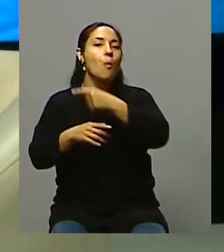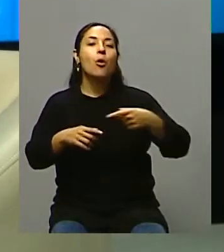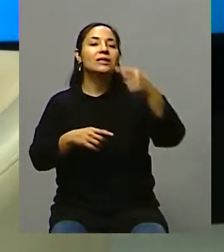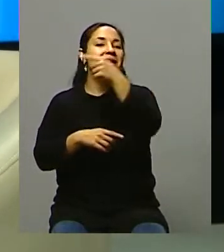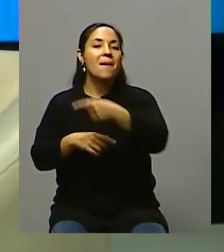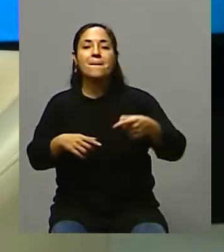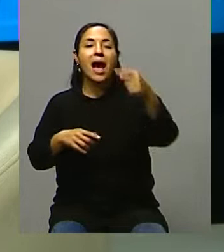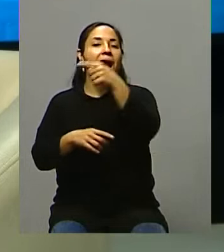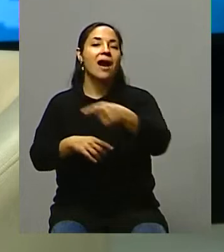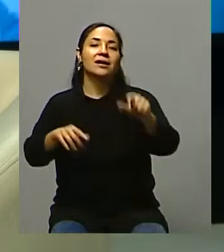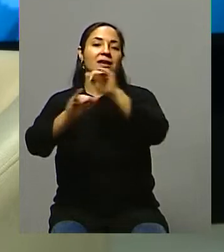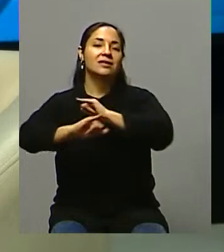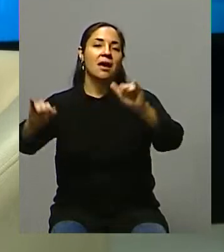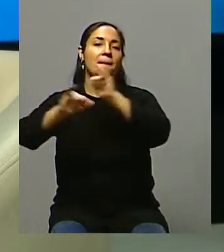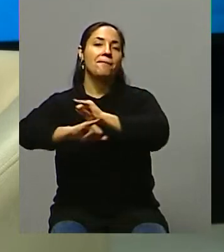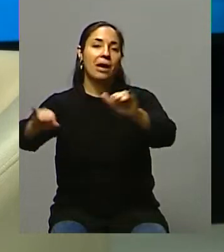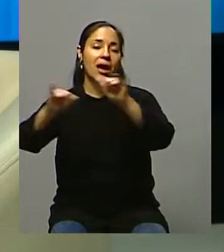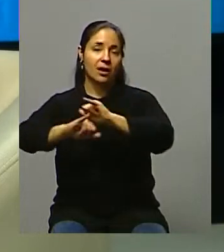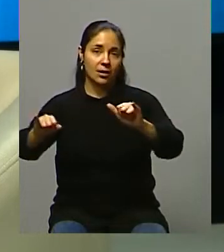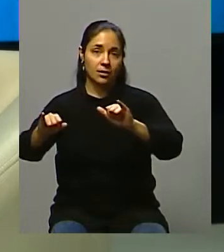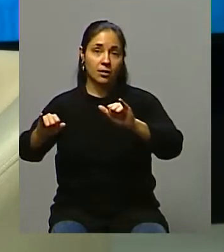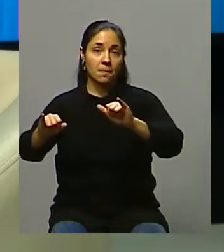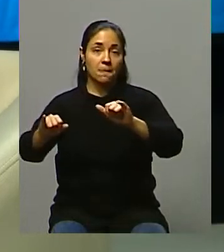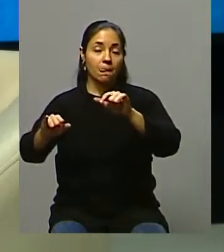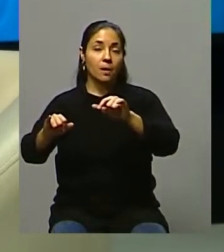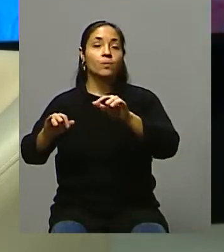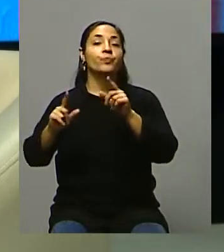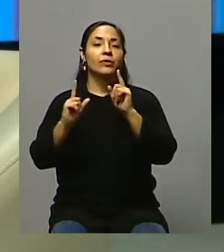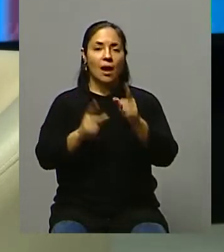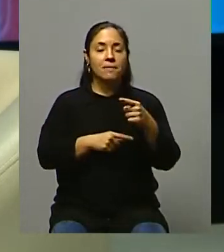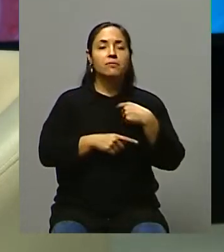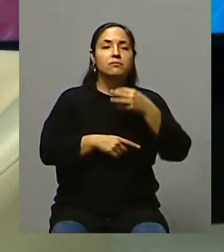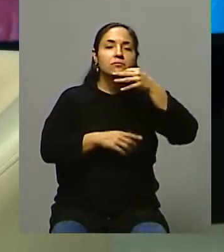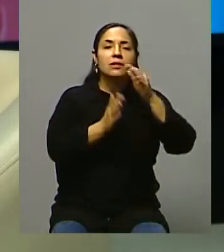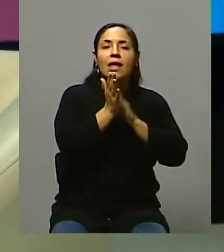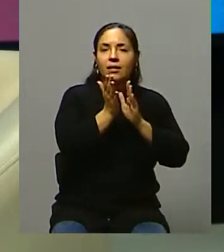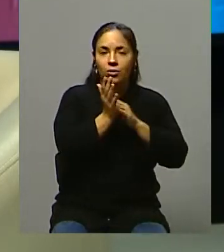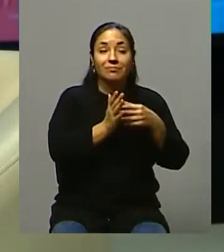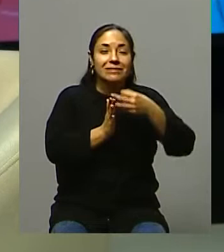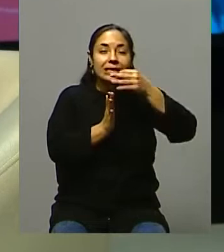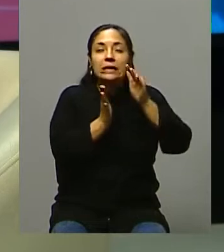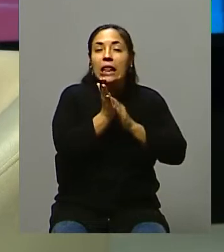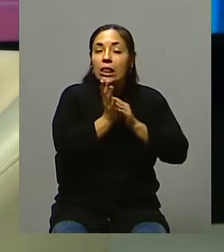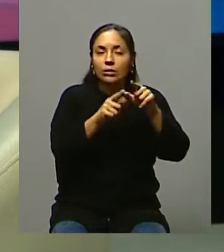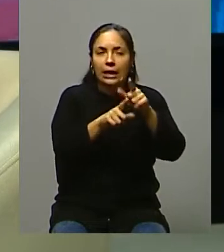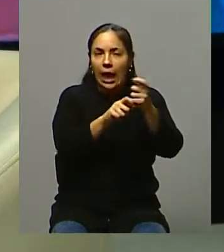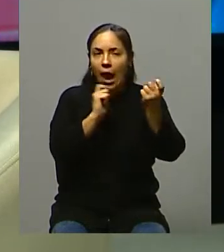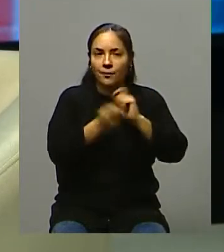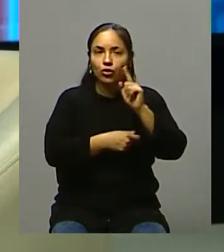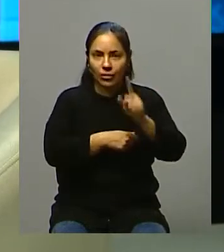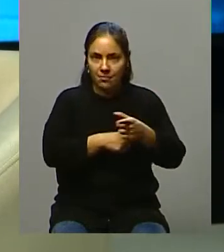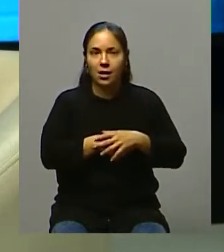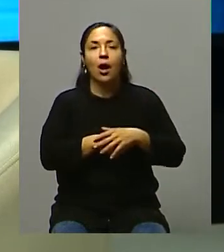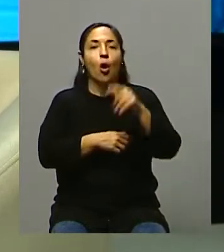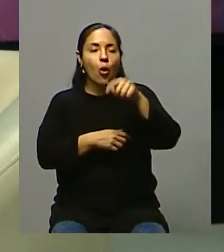transmitir los números que es semanal, como el testeo, porque también cambió. el testeo, ¿sí? Hoy por hoy no se testea a todas